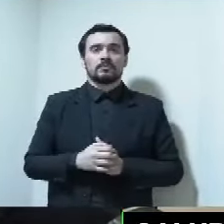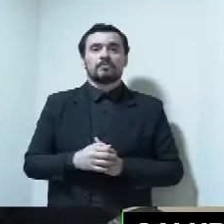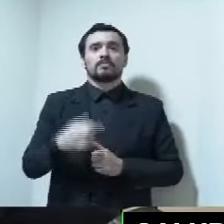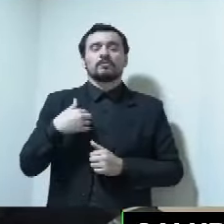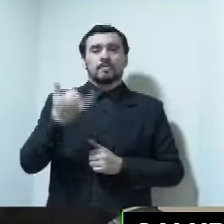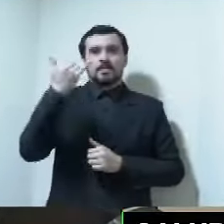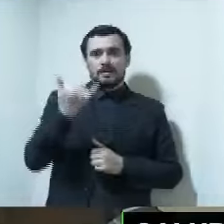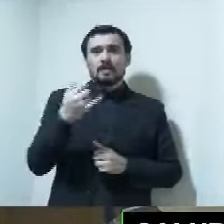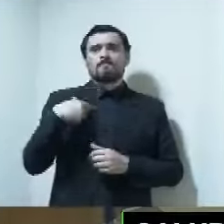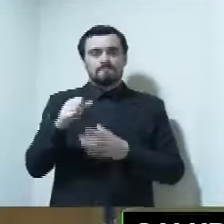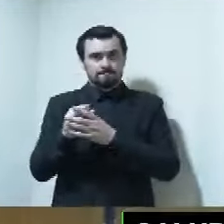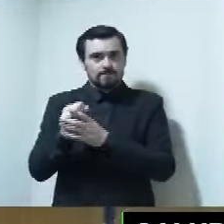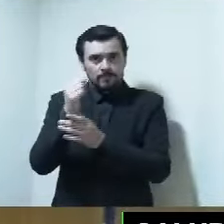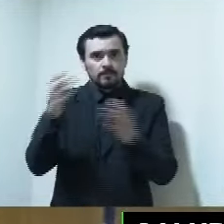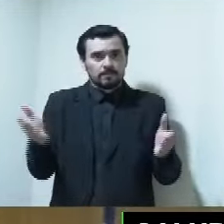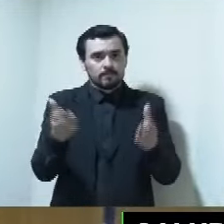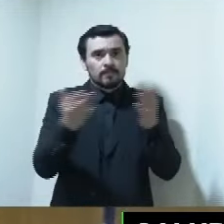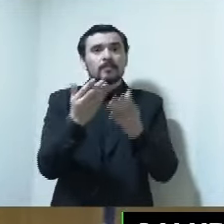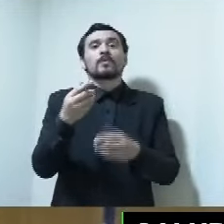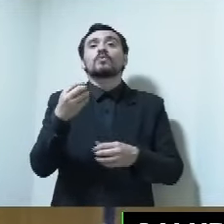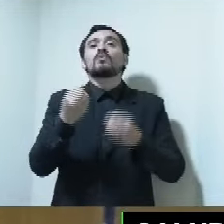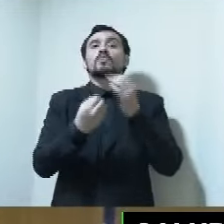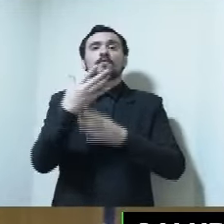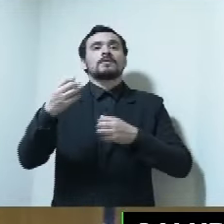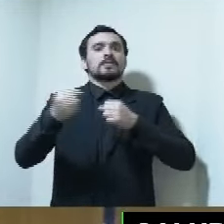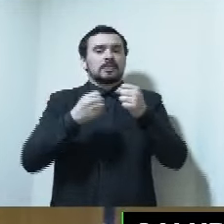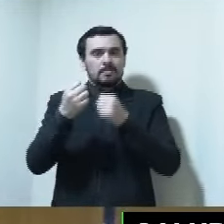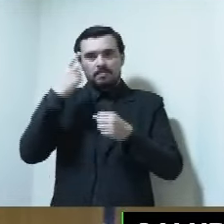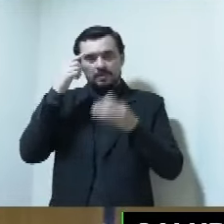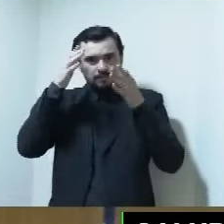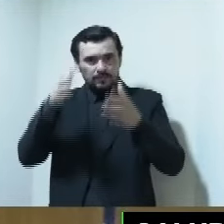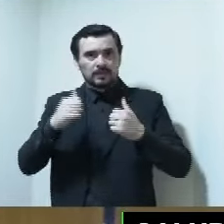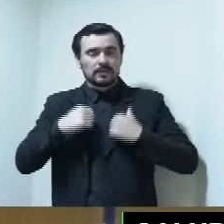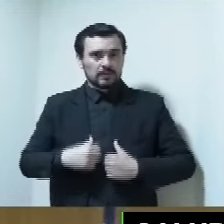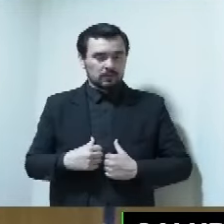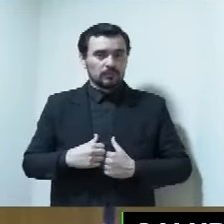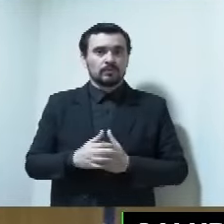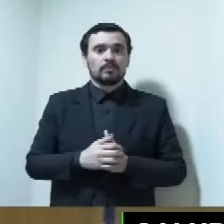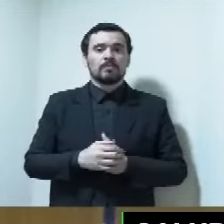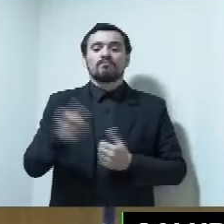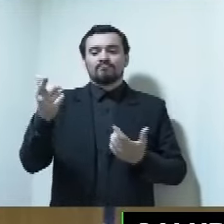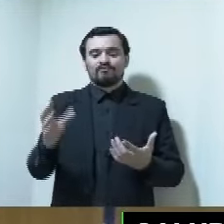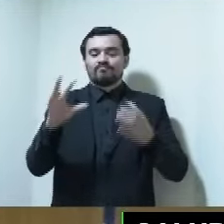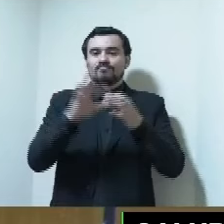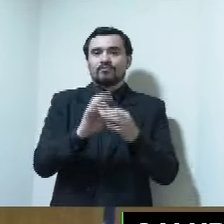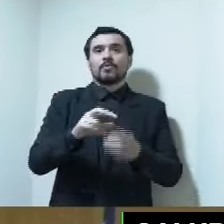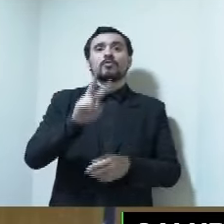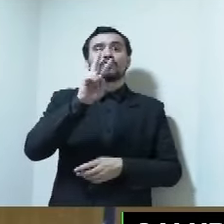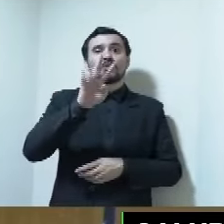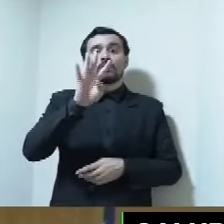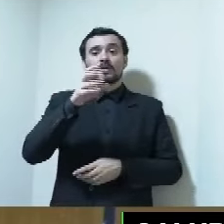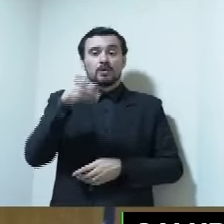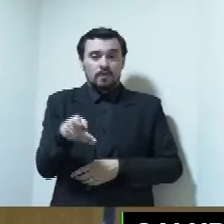Hemos intensificado la implementación del Sistema de Información de Salud, el Sistema GIS, conectando 249